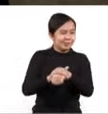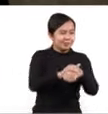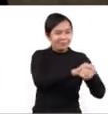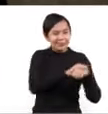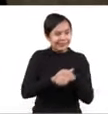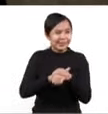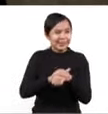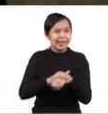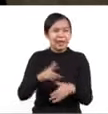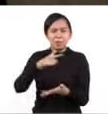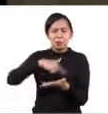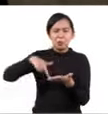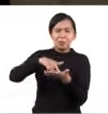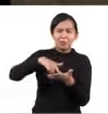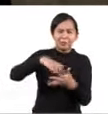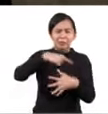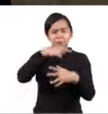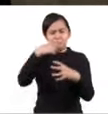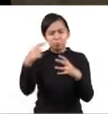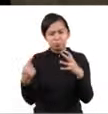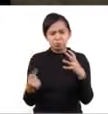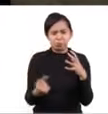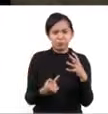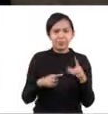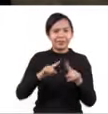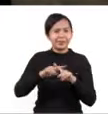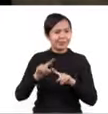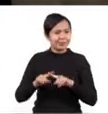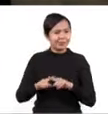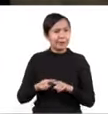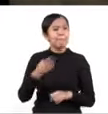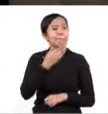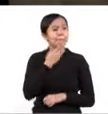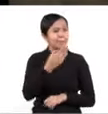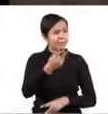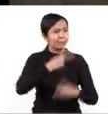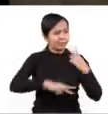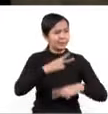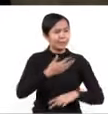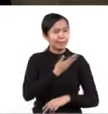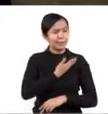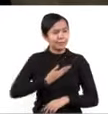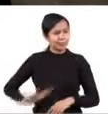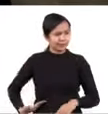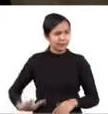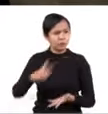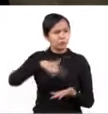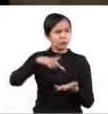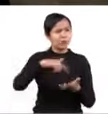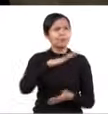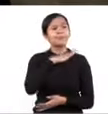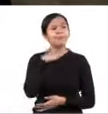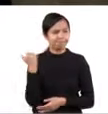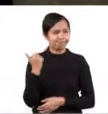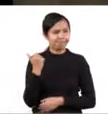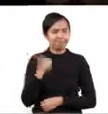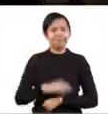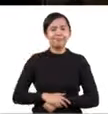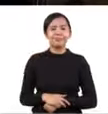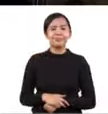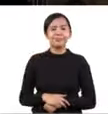pueblos de nuestro planeta. Sea bienvenido, presidente de la República Federal Alemana. Muchas